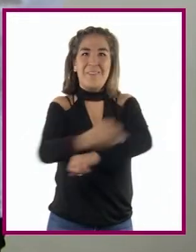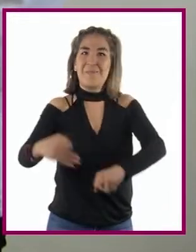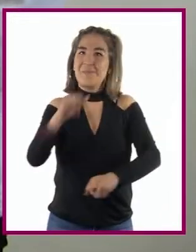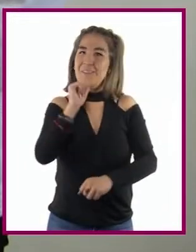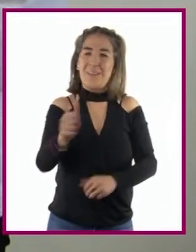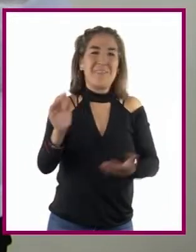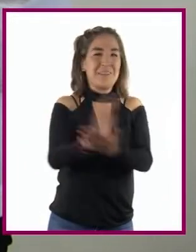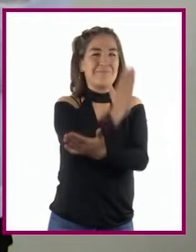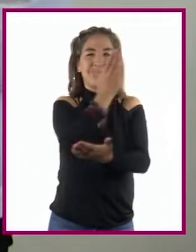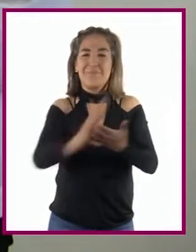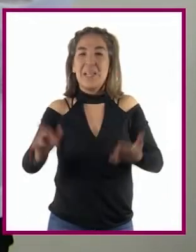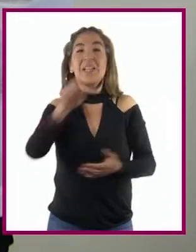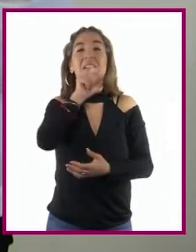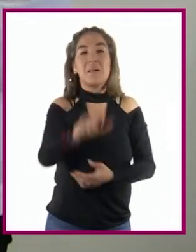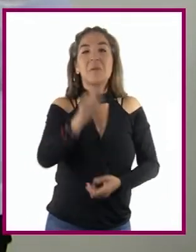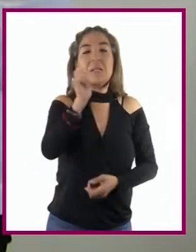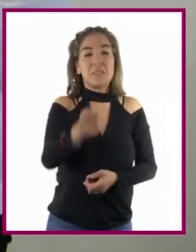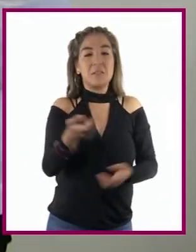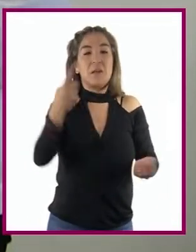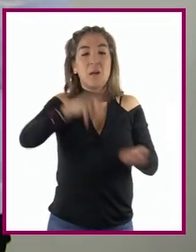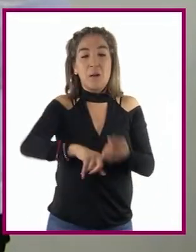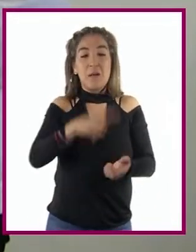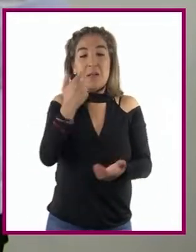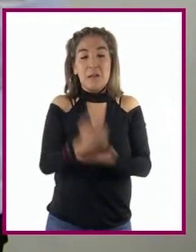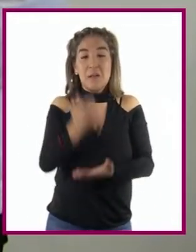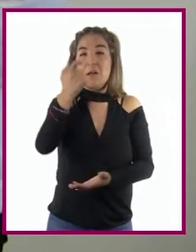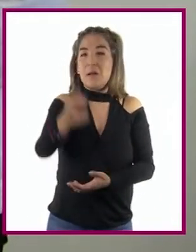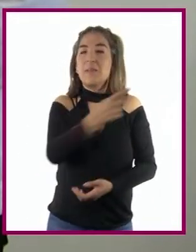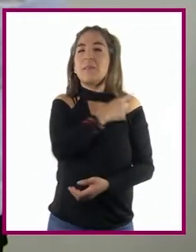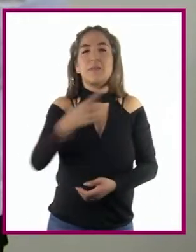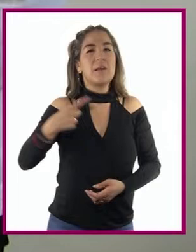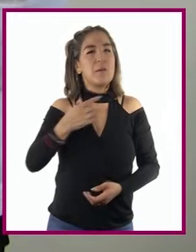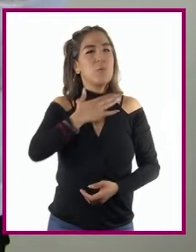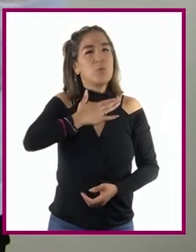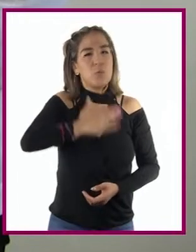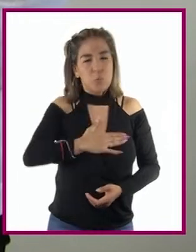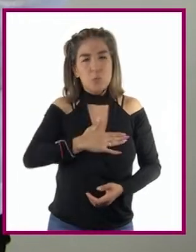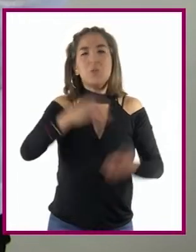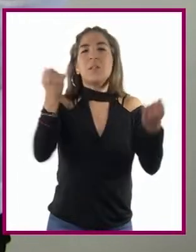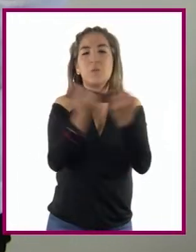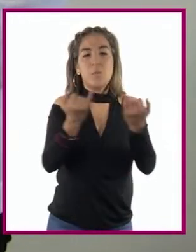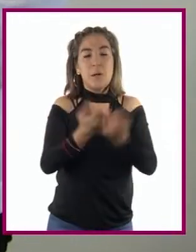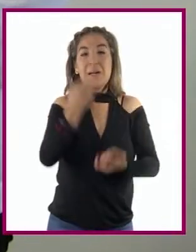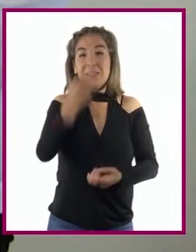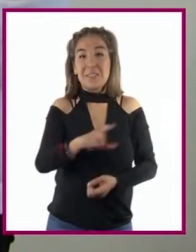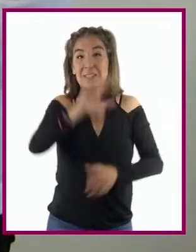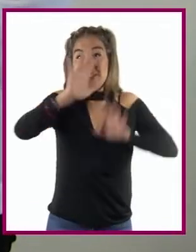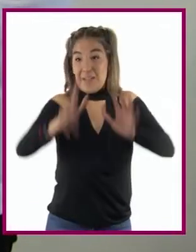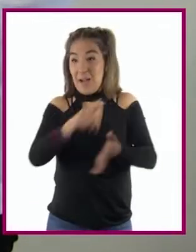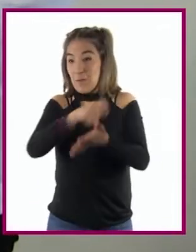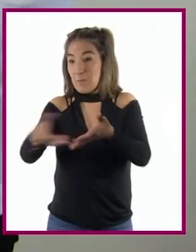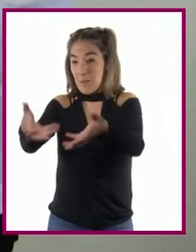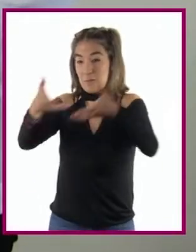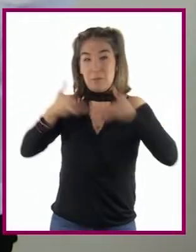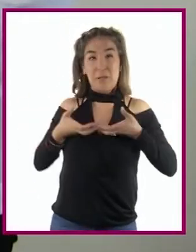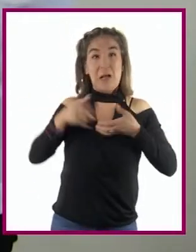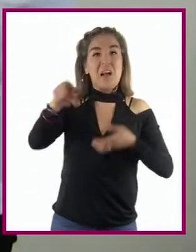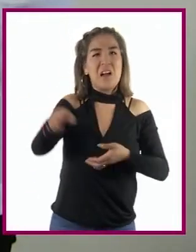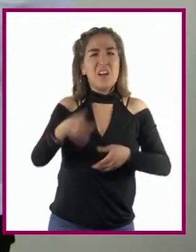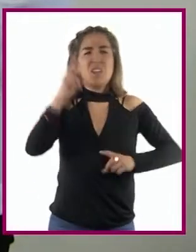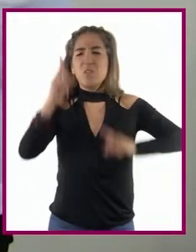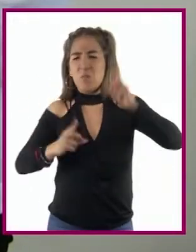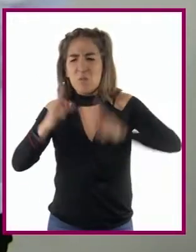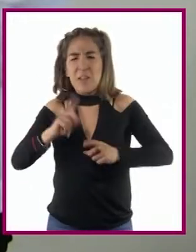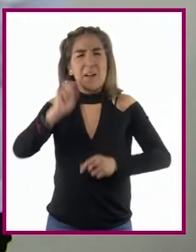gobernante, que además los costos se establecen de manera justa. Además, después de la compra no debería de quedar duda de